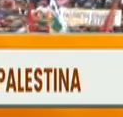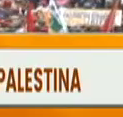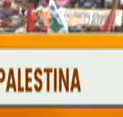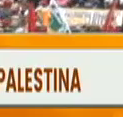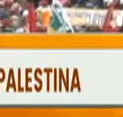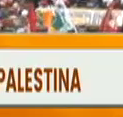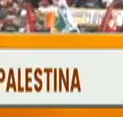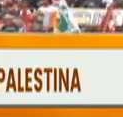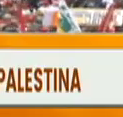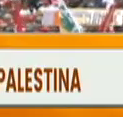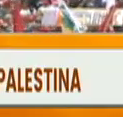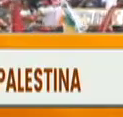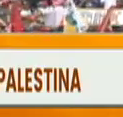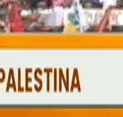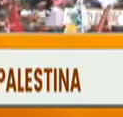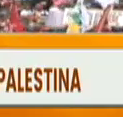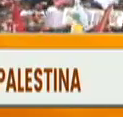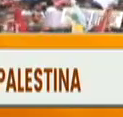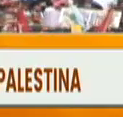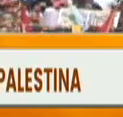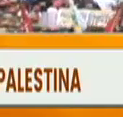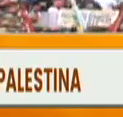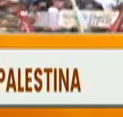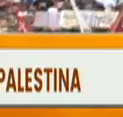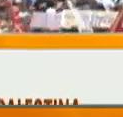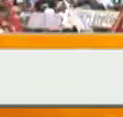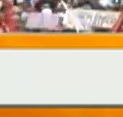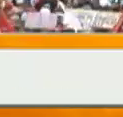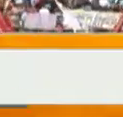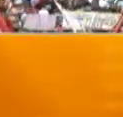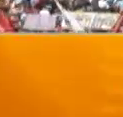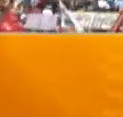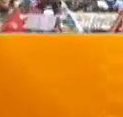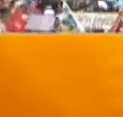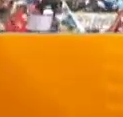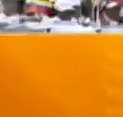favor de la causa palestina. Con esta información nosotros vamos a despedir el contacto.